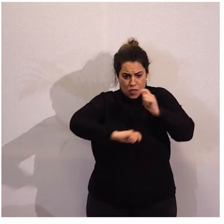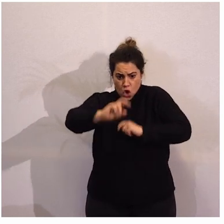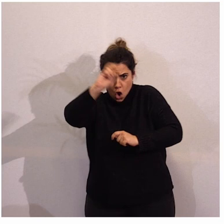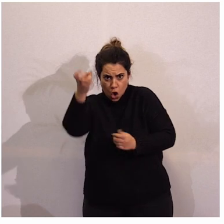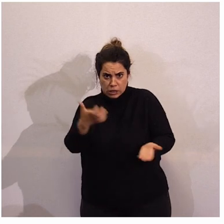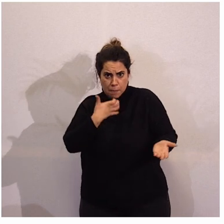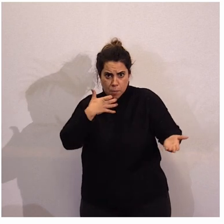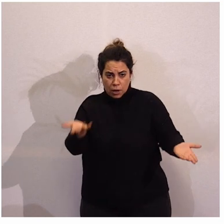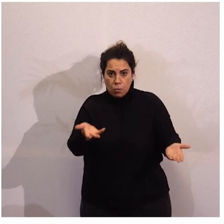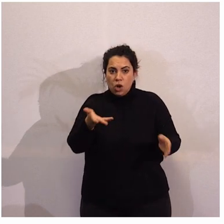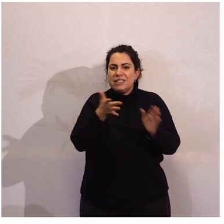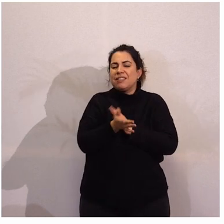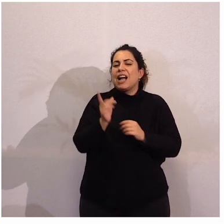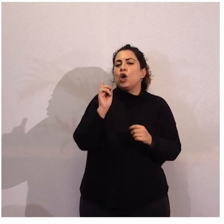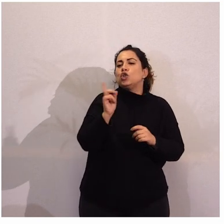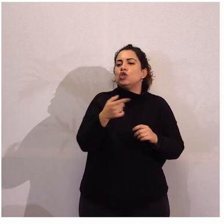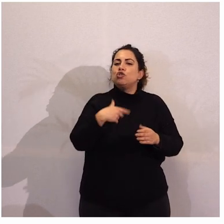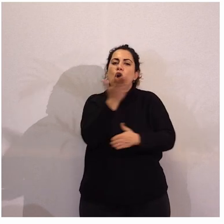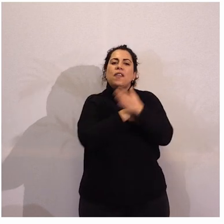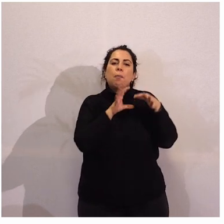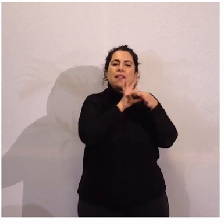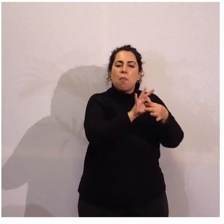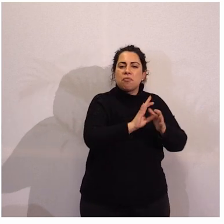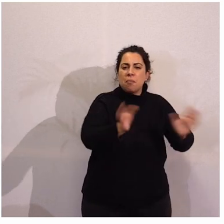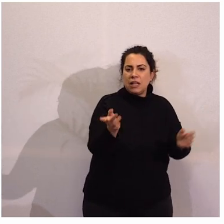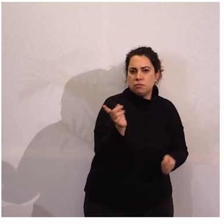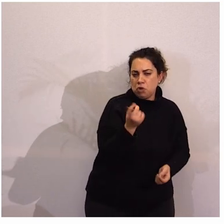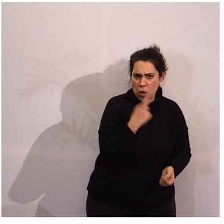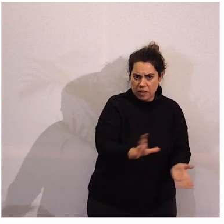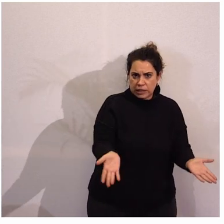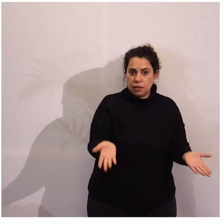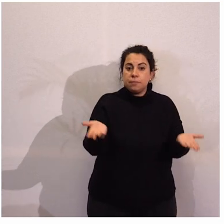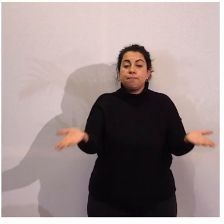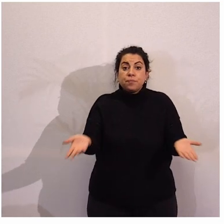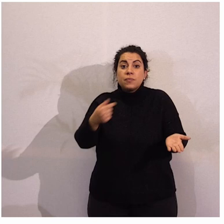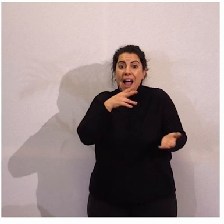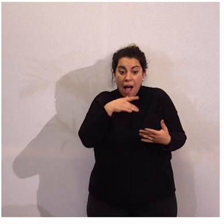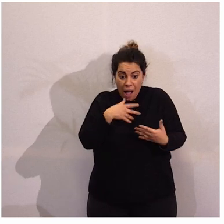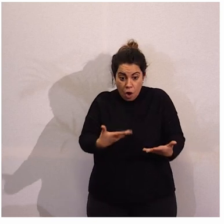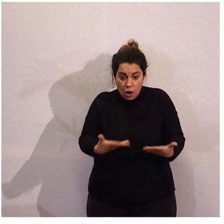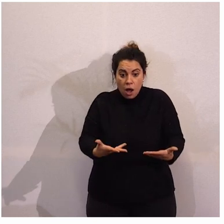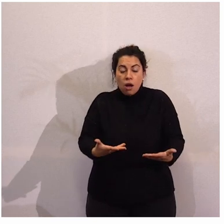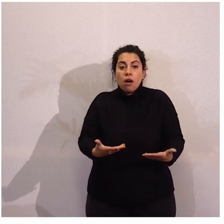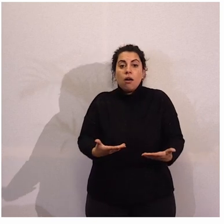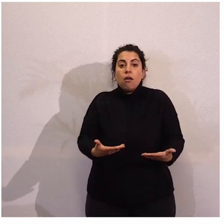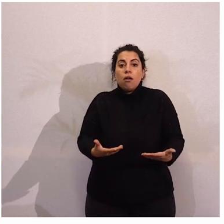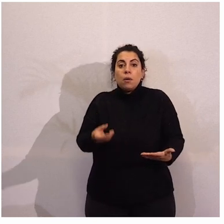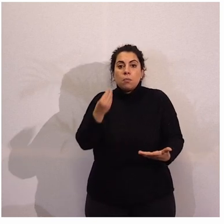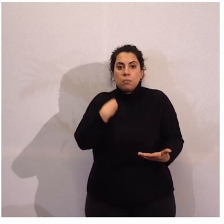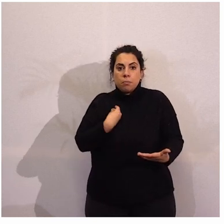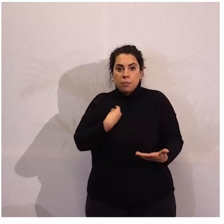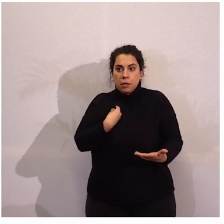que no tienen que ser solo las de la discapacidad. Entonces, yo ahora, con